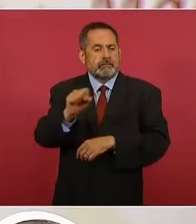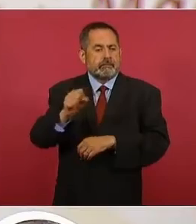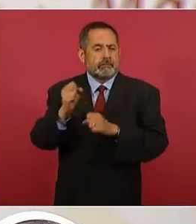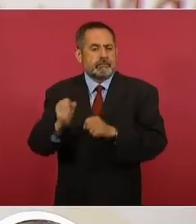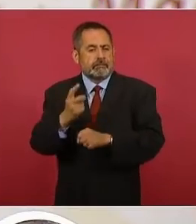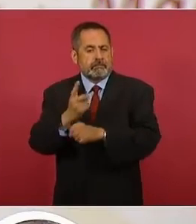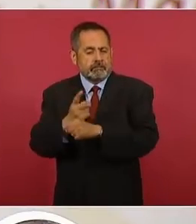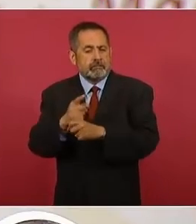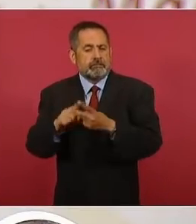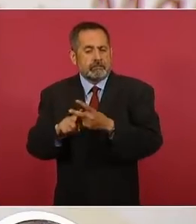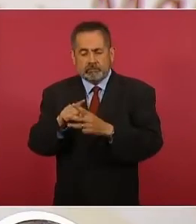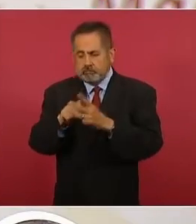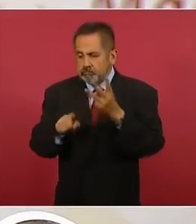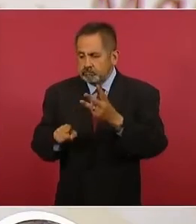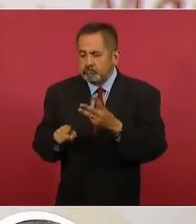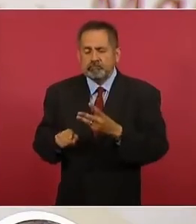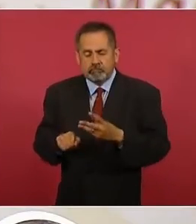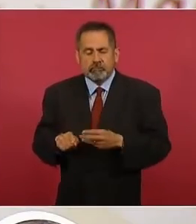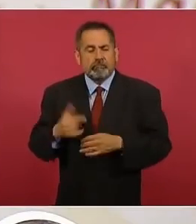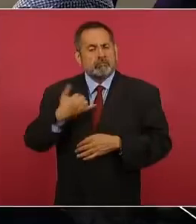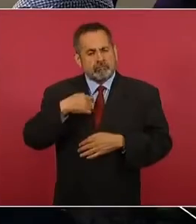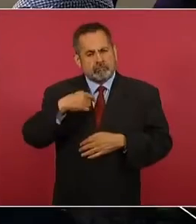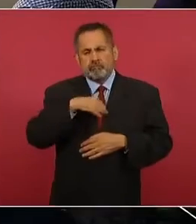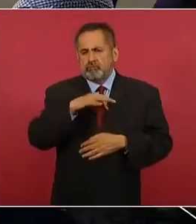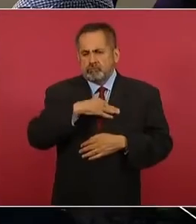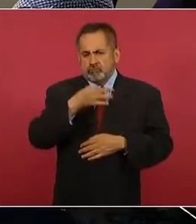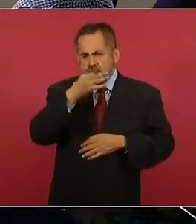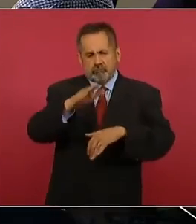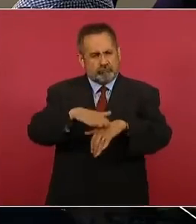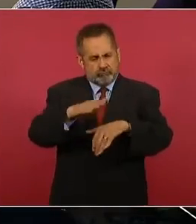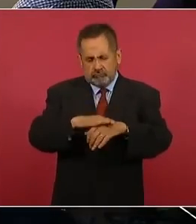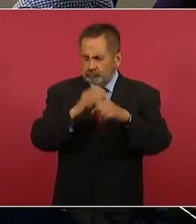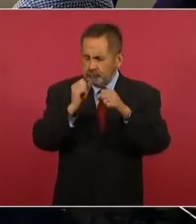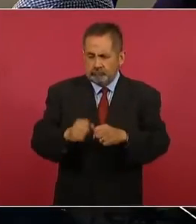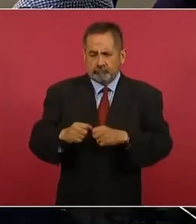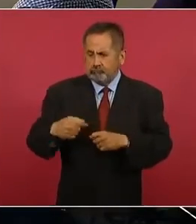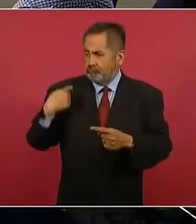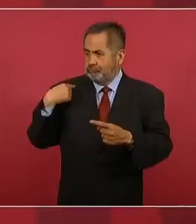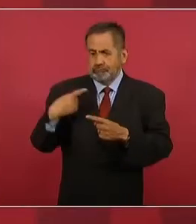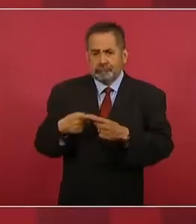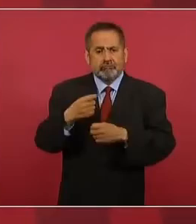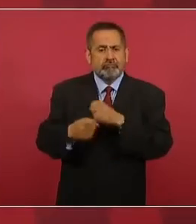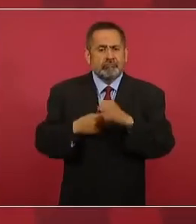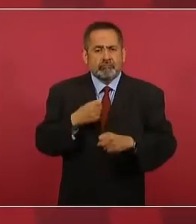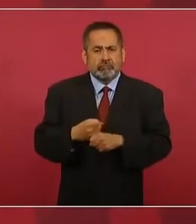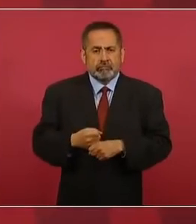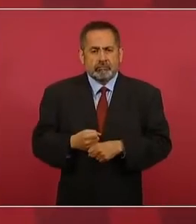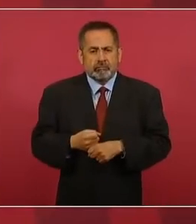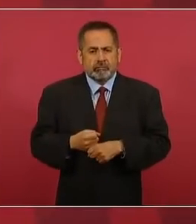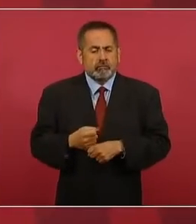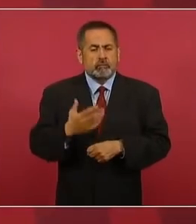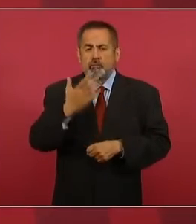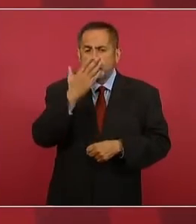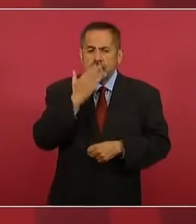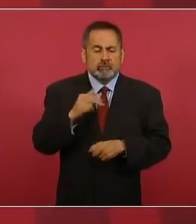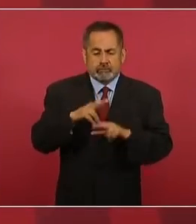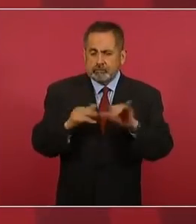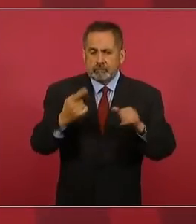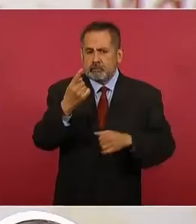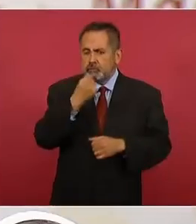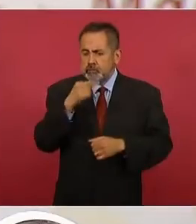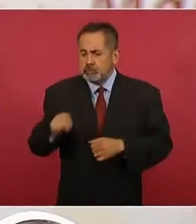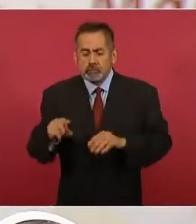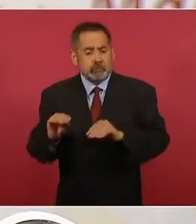y podría yo ahí sí informarle con toda precisión que en lo que va de este año no ha sido enviado ningún niño a